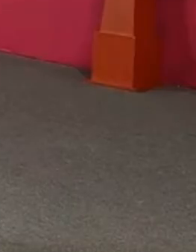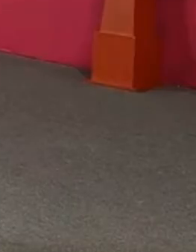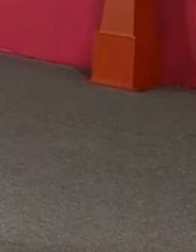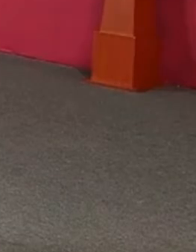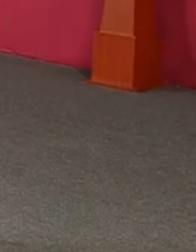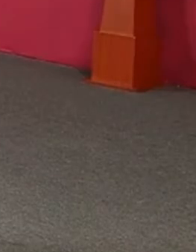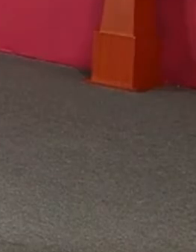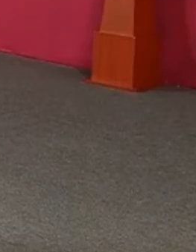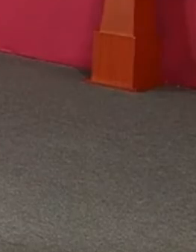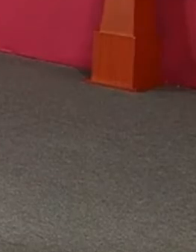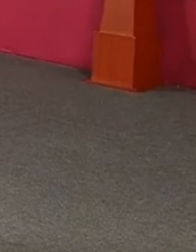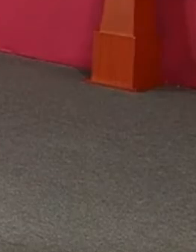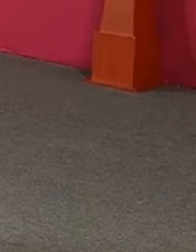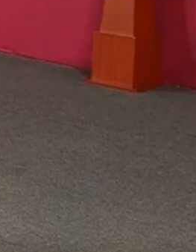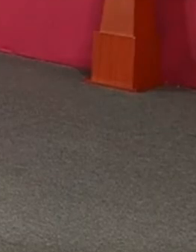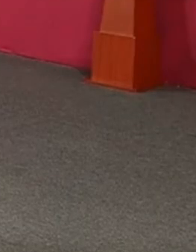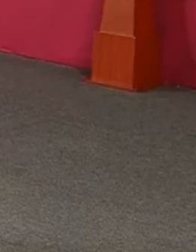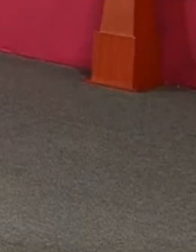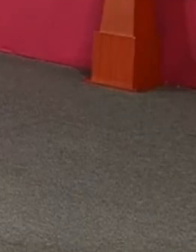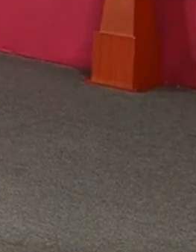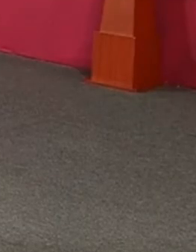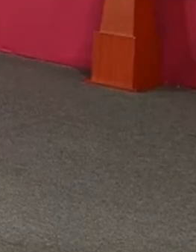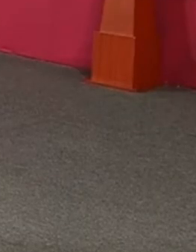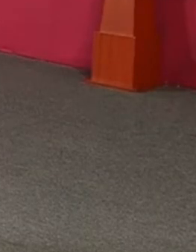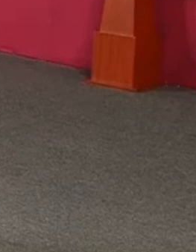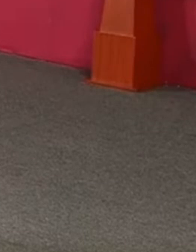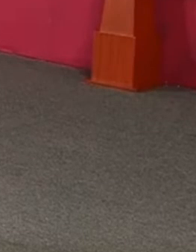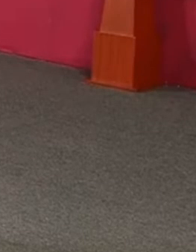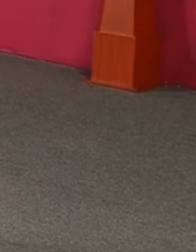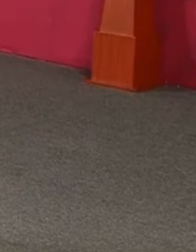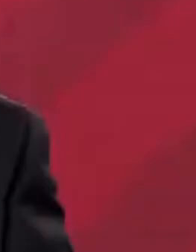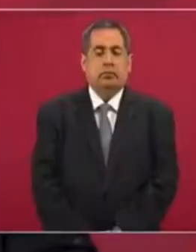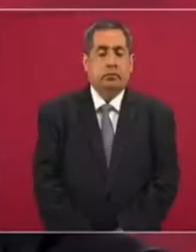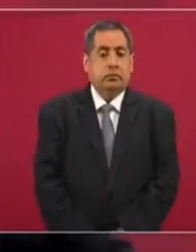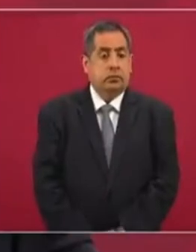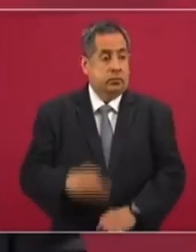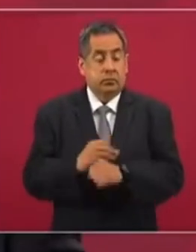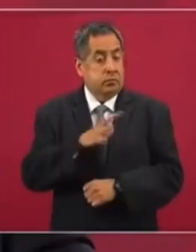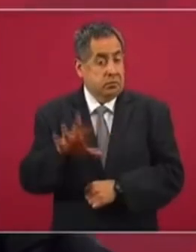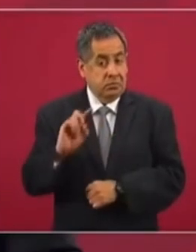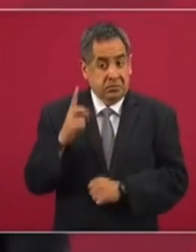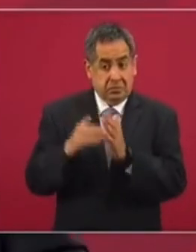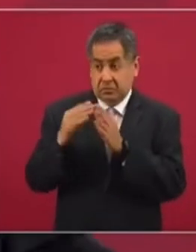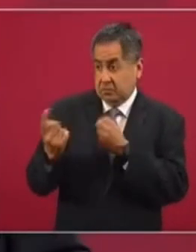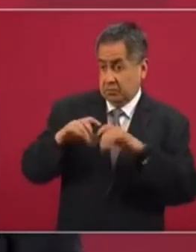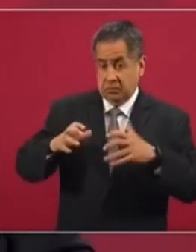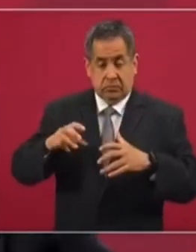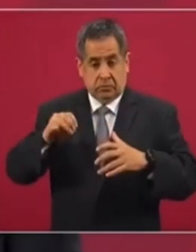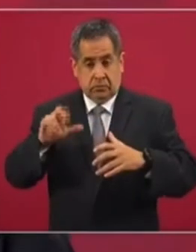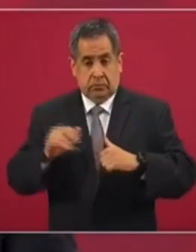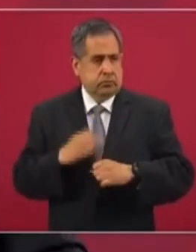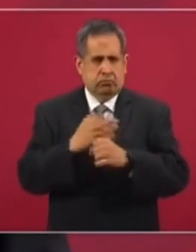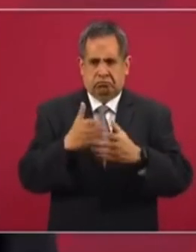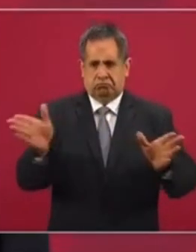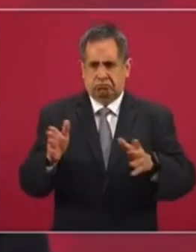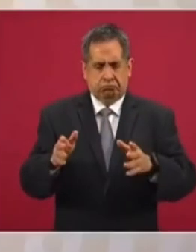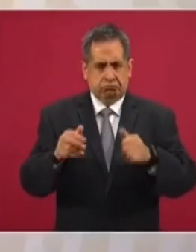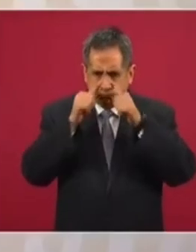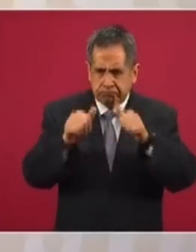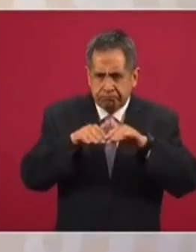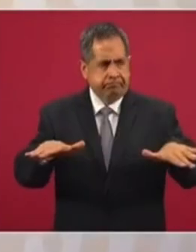y morena del que tenía más me trastornó 3 millones ese sonido amplio durán es